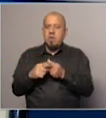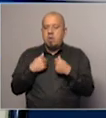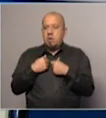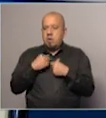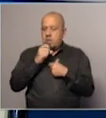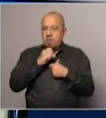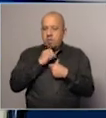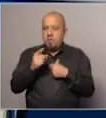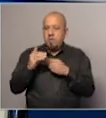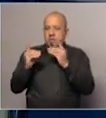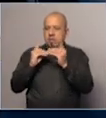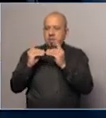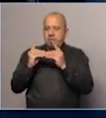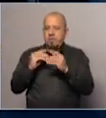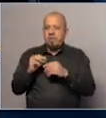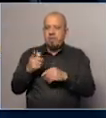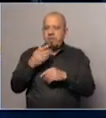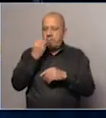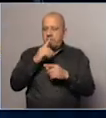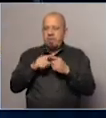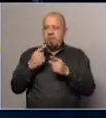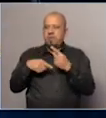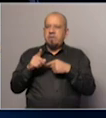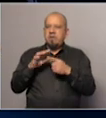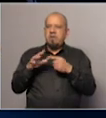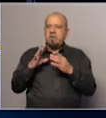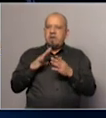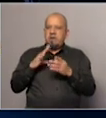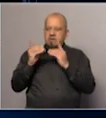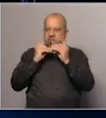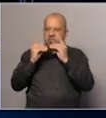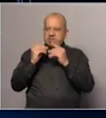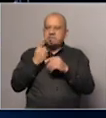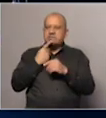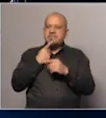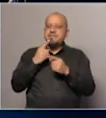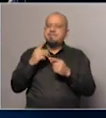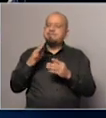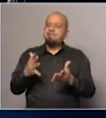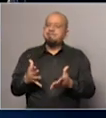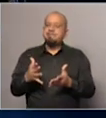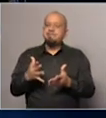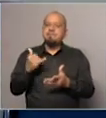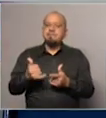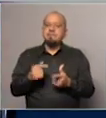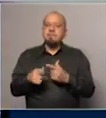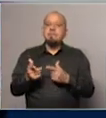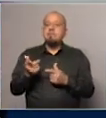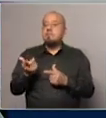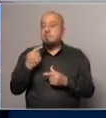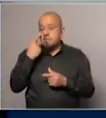si dijera que el diálogo no es bueno pero como todo diálogo político tiene que darse los resultados